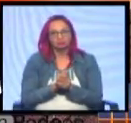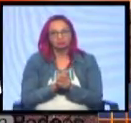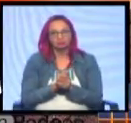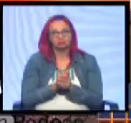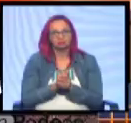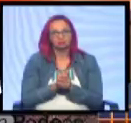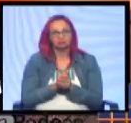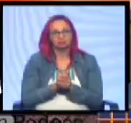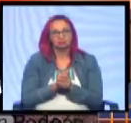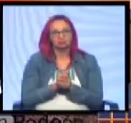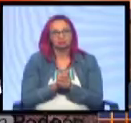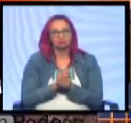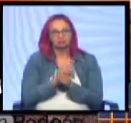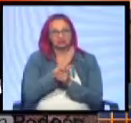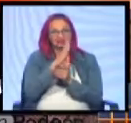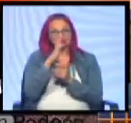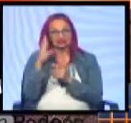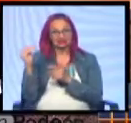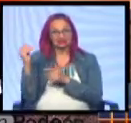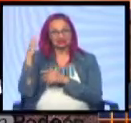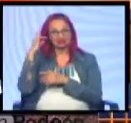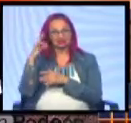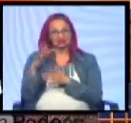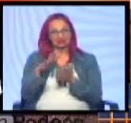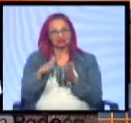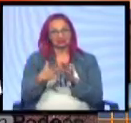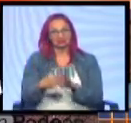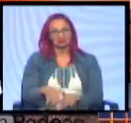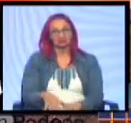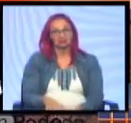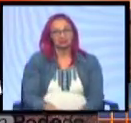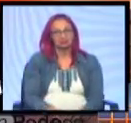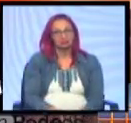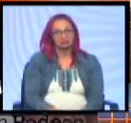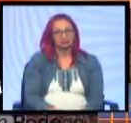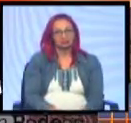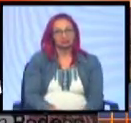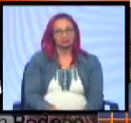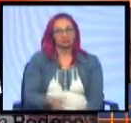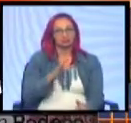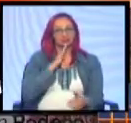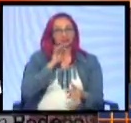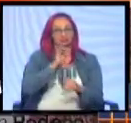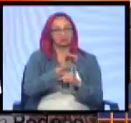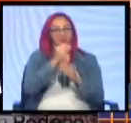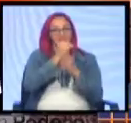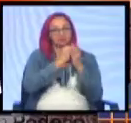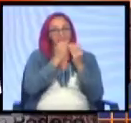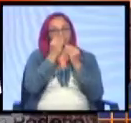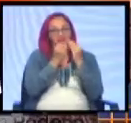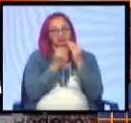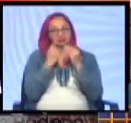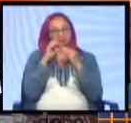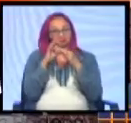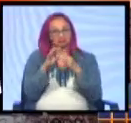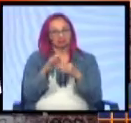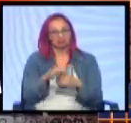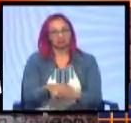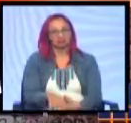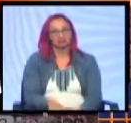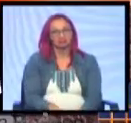Y una vez le dije al señor Don Pérez que me recibiera como vendedor viejo. Yo tengo años de vender